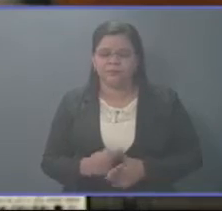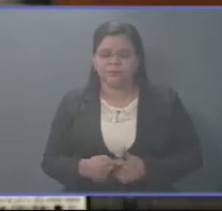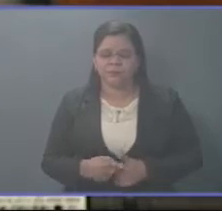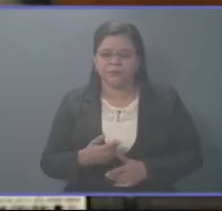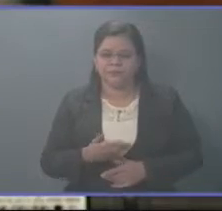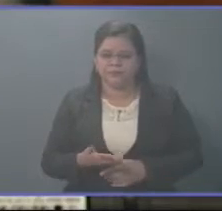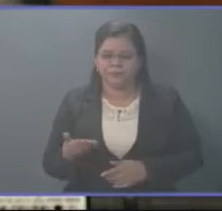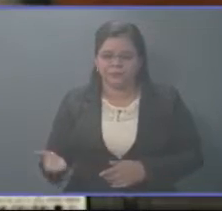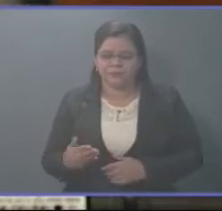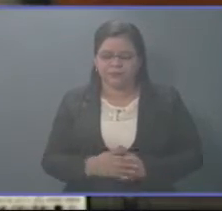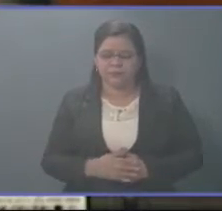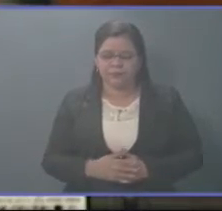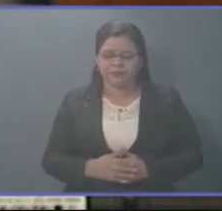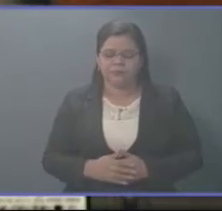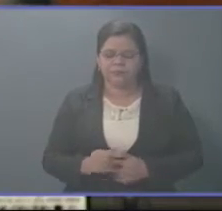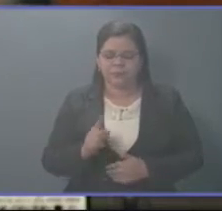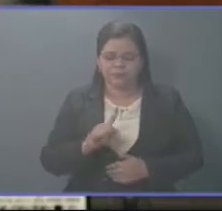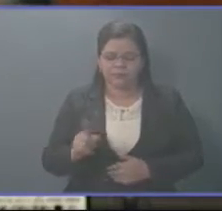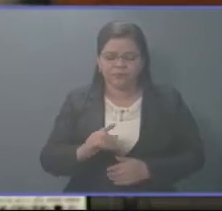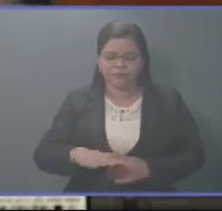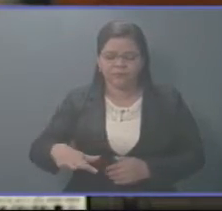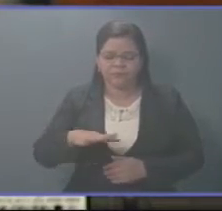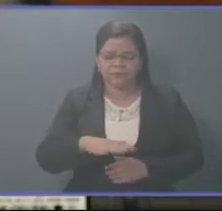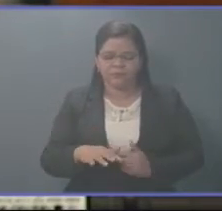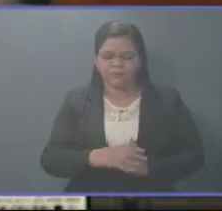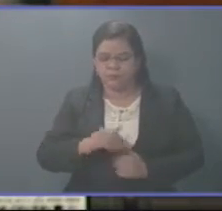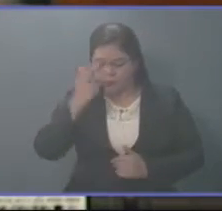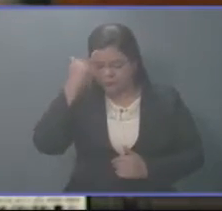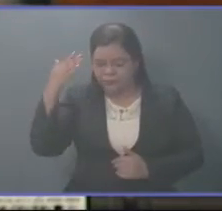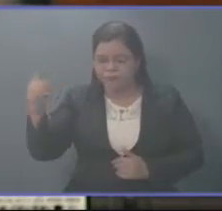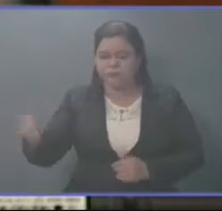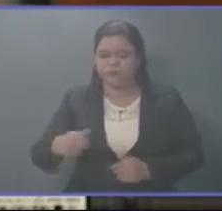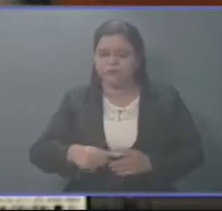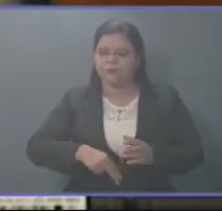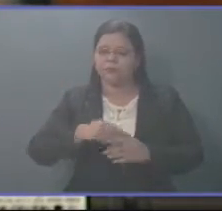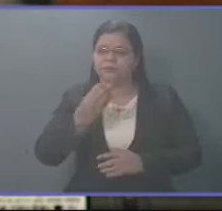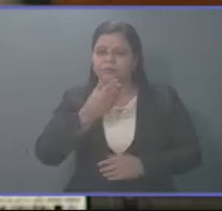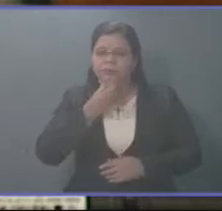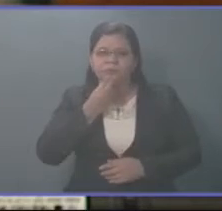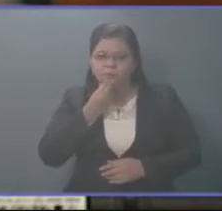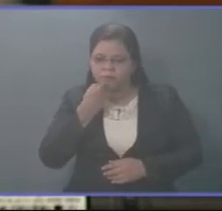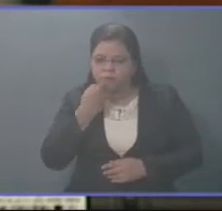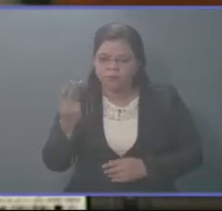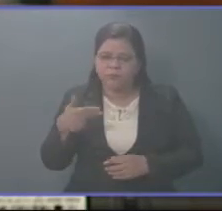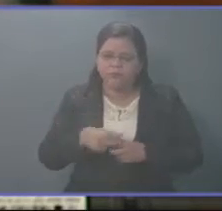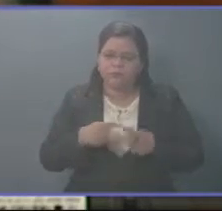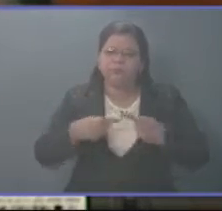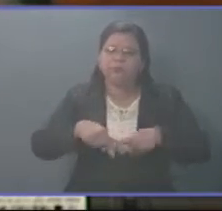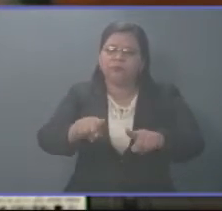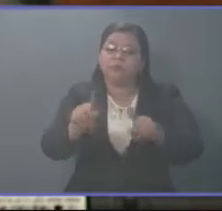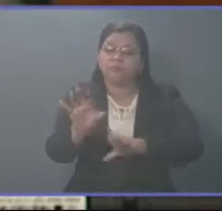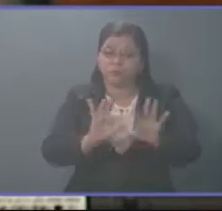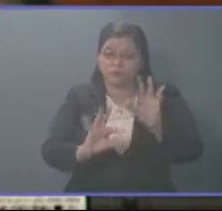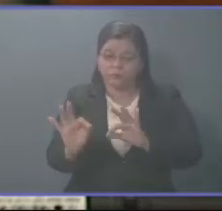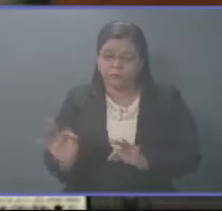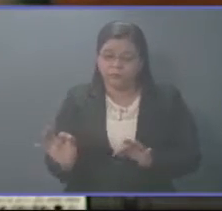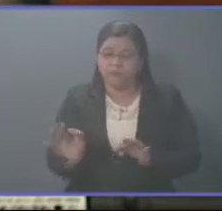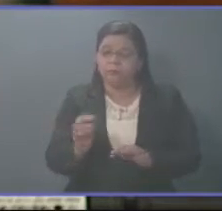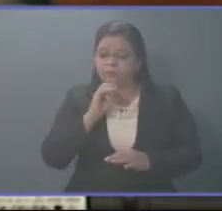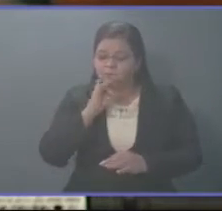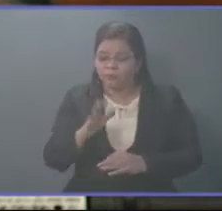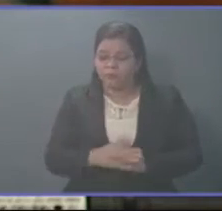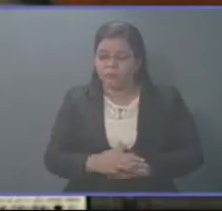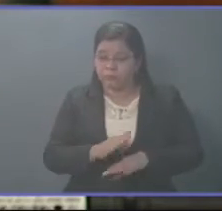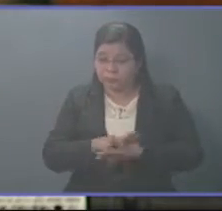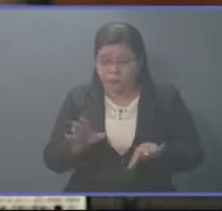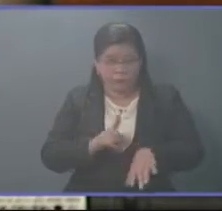por Centroamérica y no un lugar de retiro de políticos como usualmente ha servido. Porque a algunos colegas les pasa que cuando